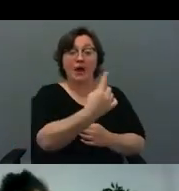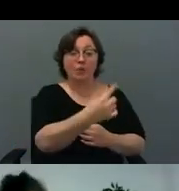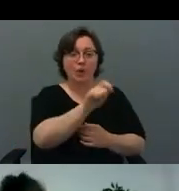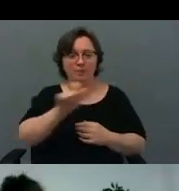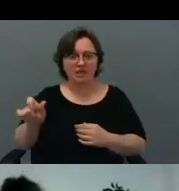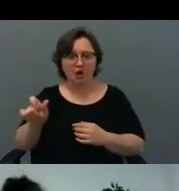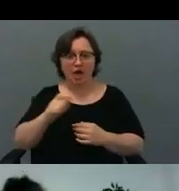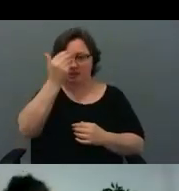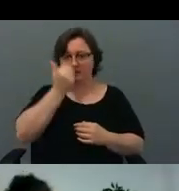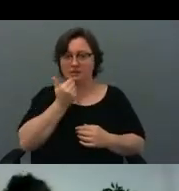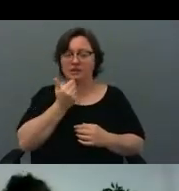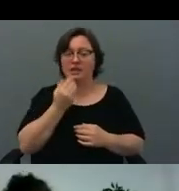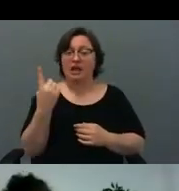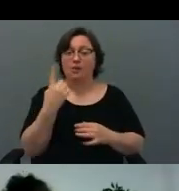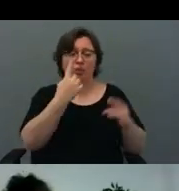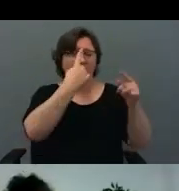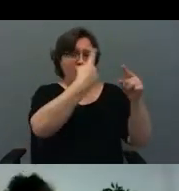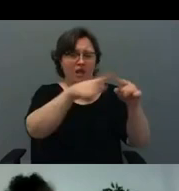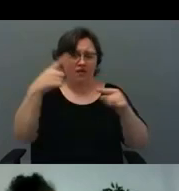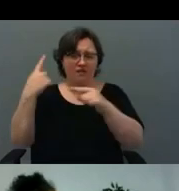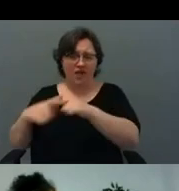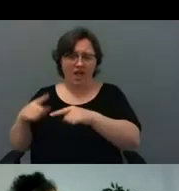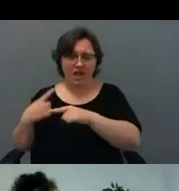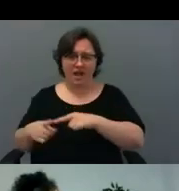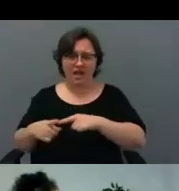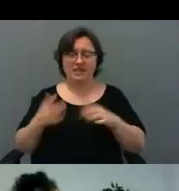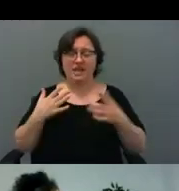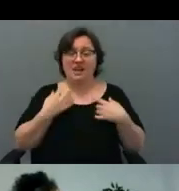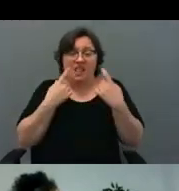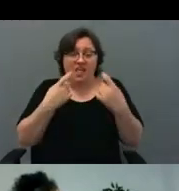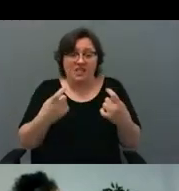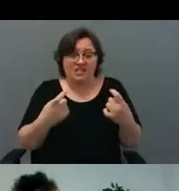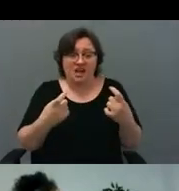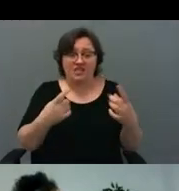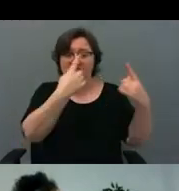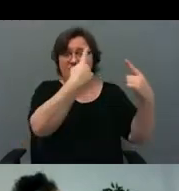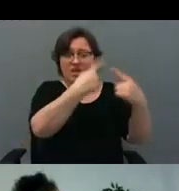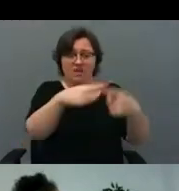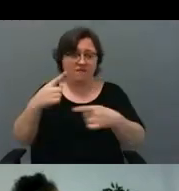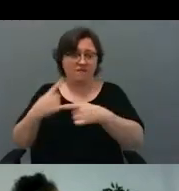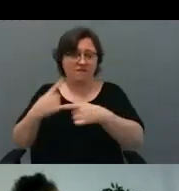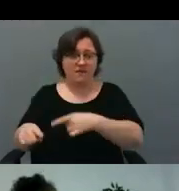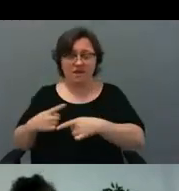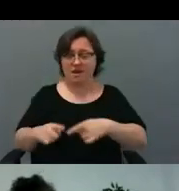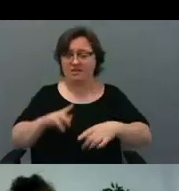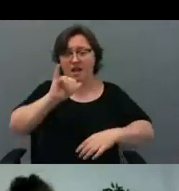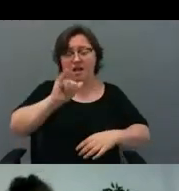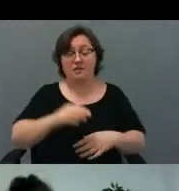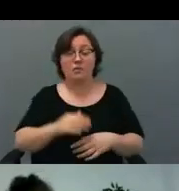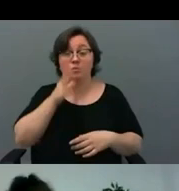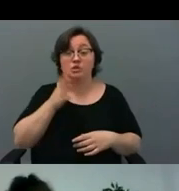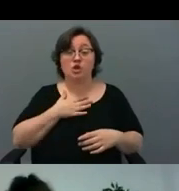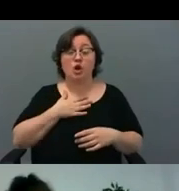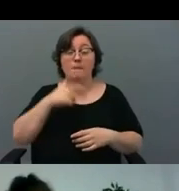cada uno de nosotros somos distintos y cada uno necesitamos unas necesidades. Entonces, como